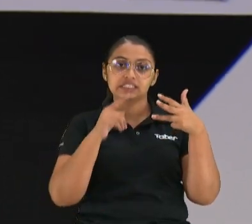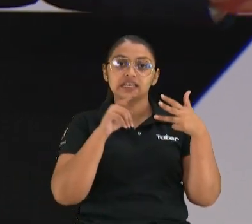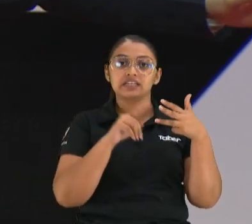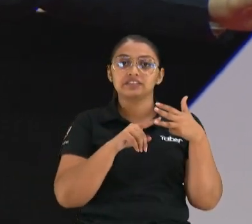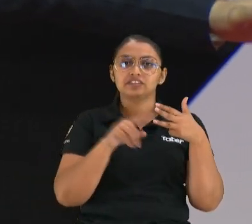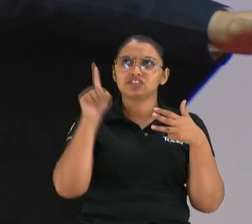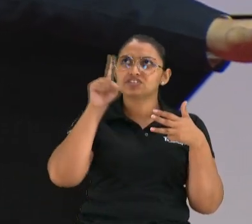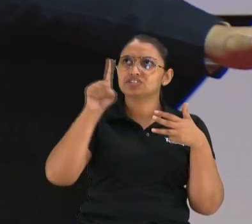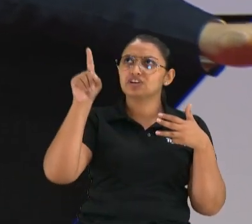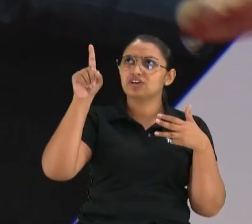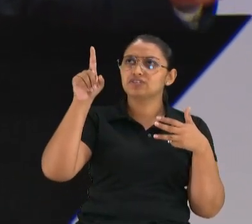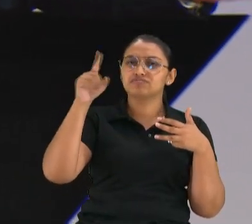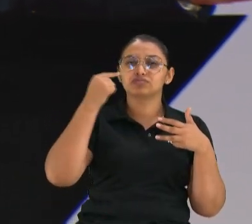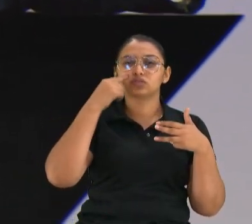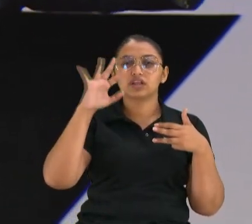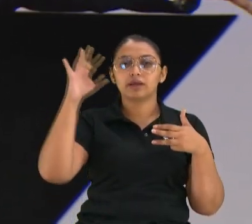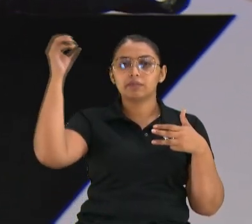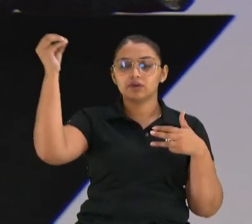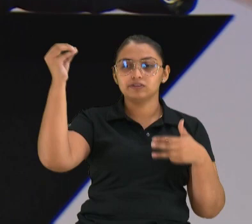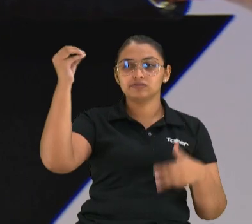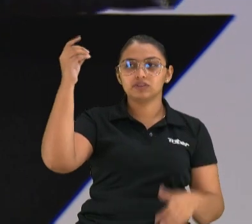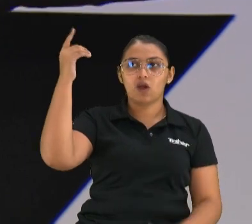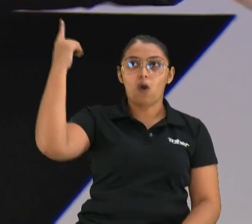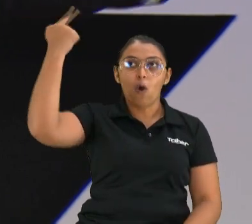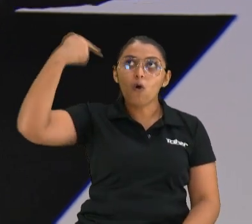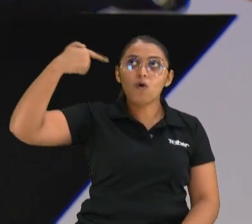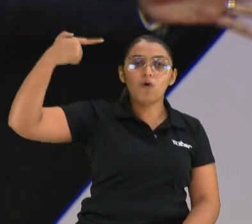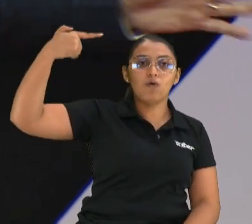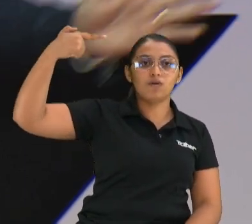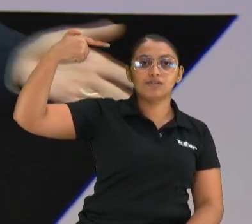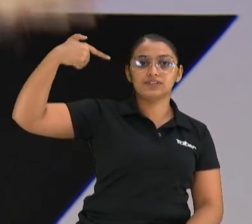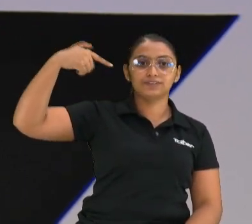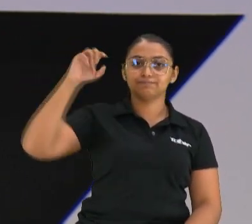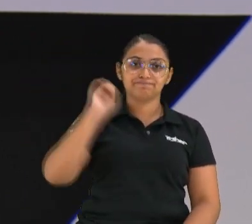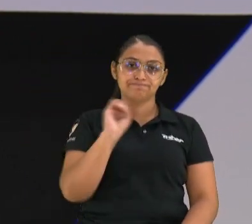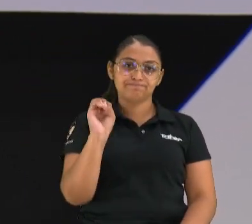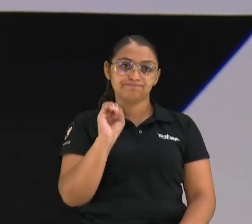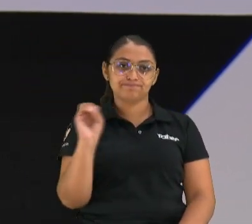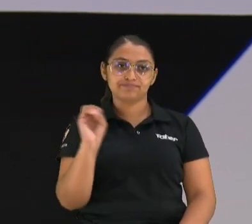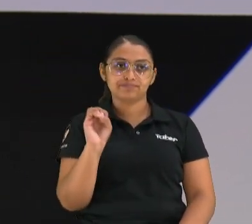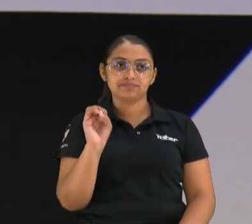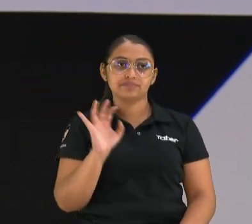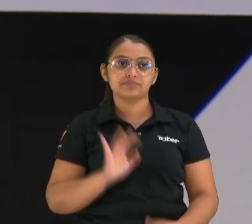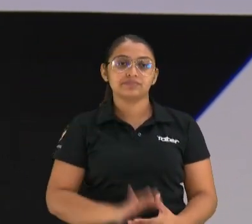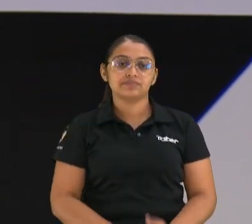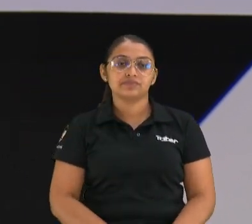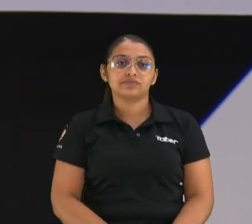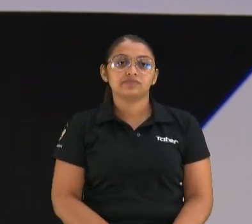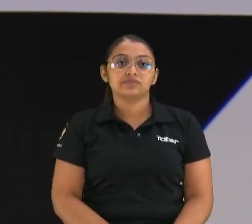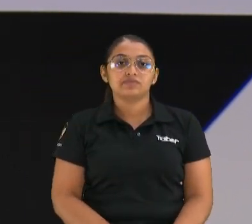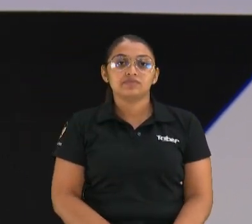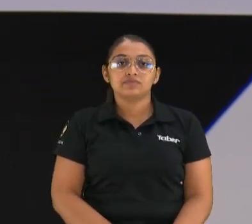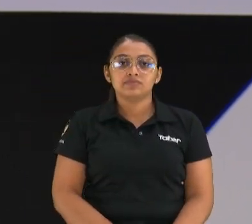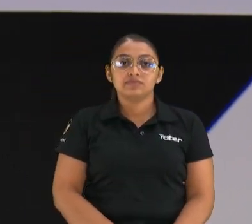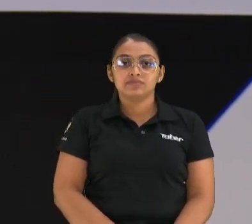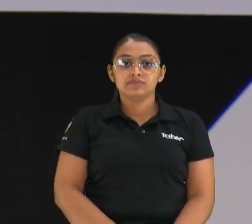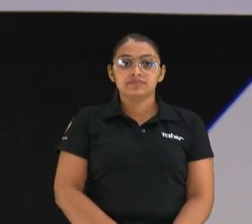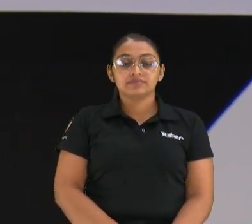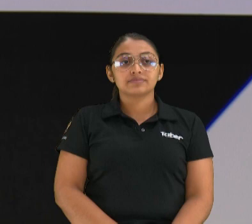nada se acuerda que el Corito no tiene nada nada nada nada nada nada nada nada nada nada que nada Y usted dice que no viene nada